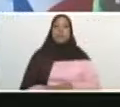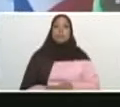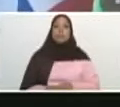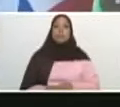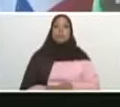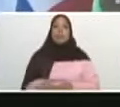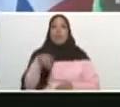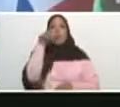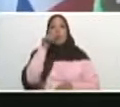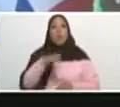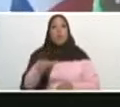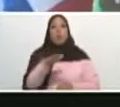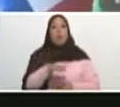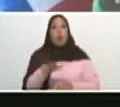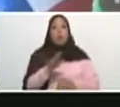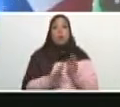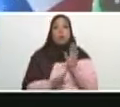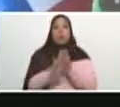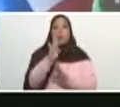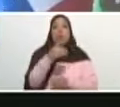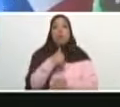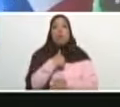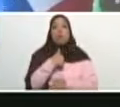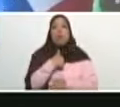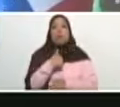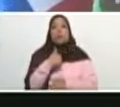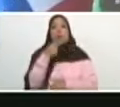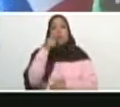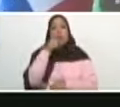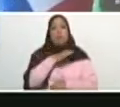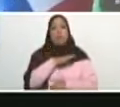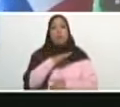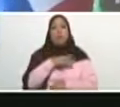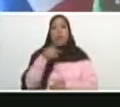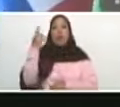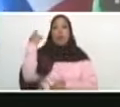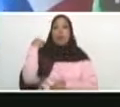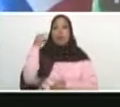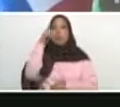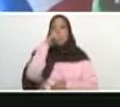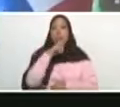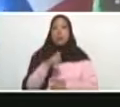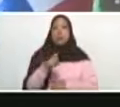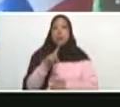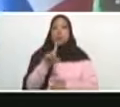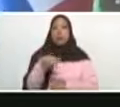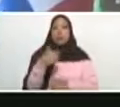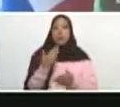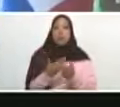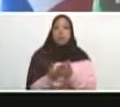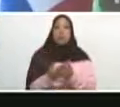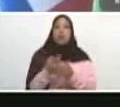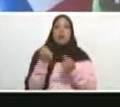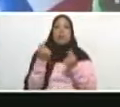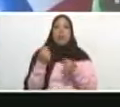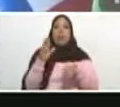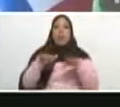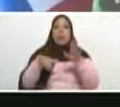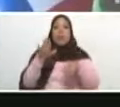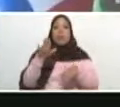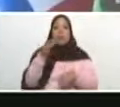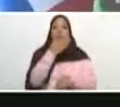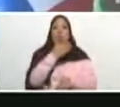nuestro pueblo va saliendo adelante con esfuerzo propio. El año pasado tuvimos un primer nivel de crecimiento económico del